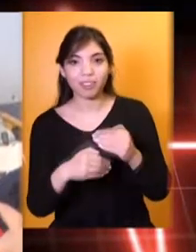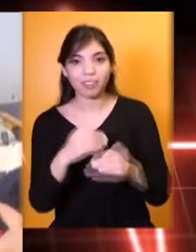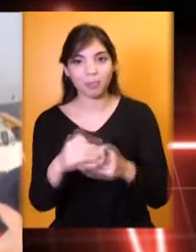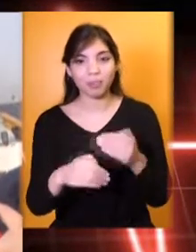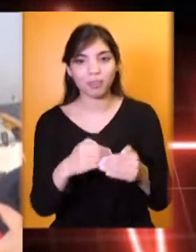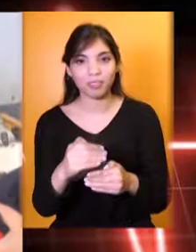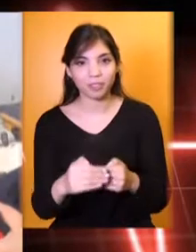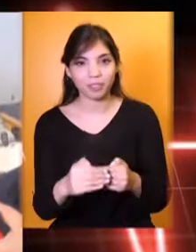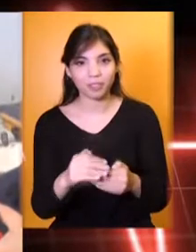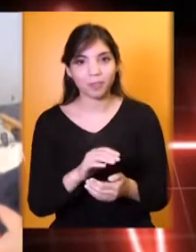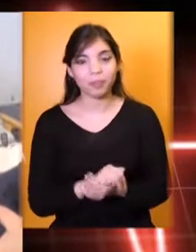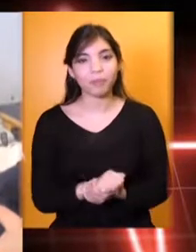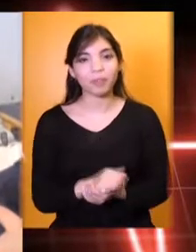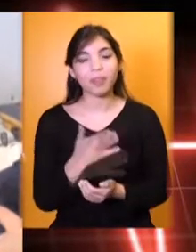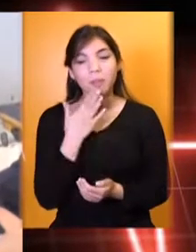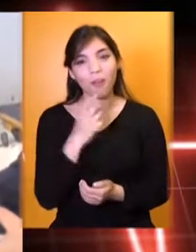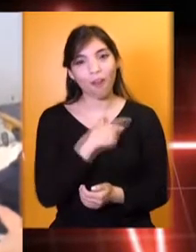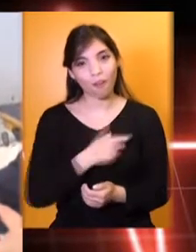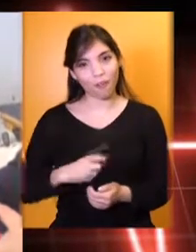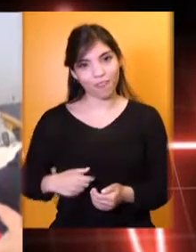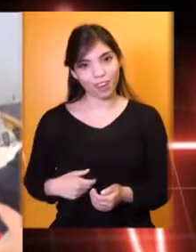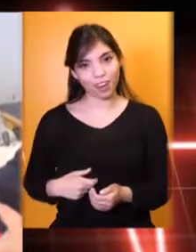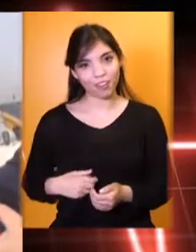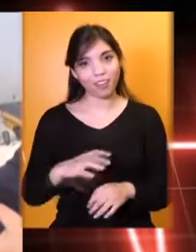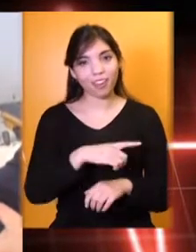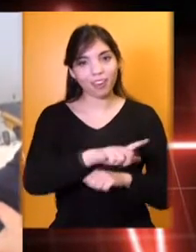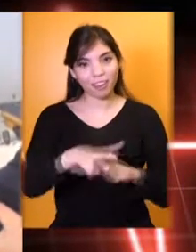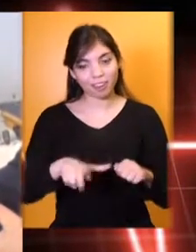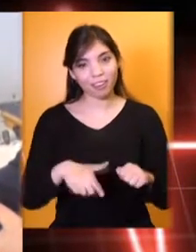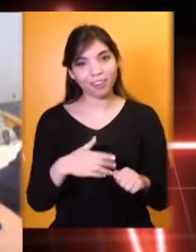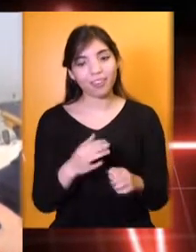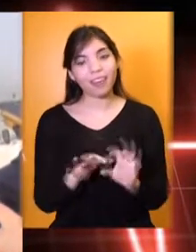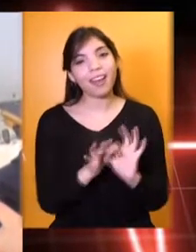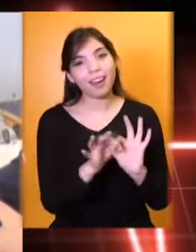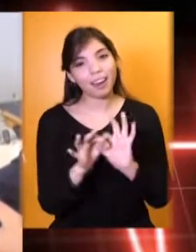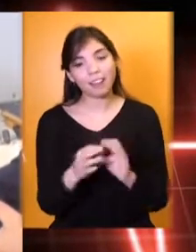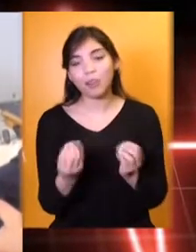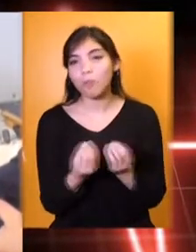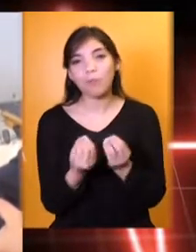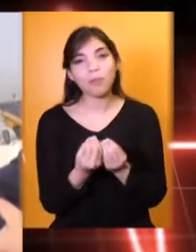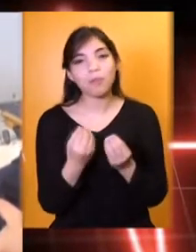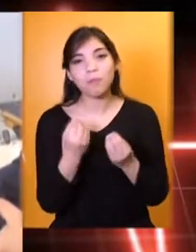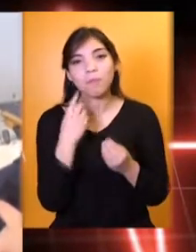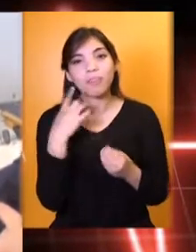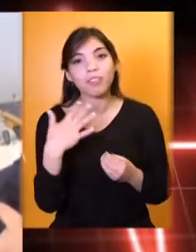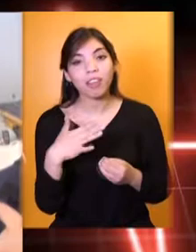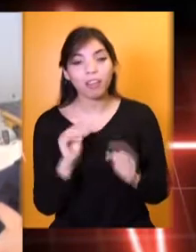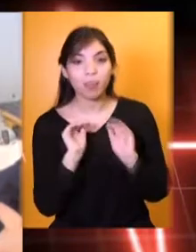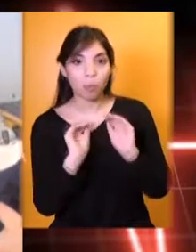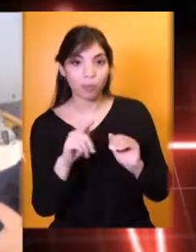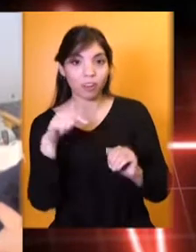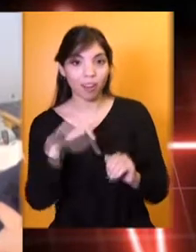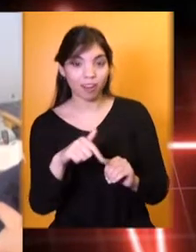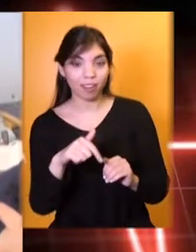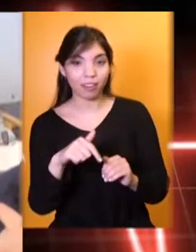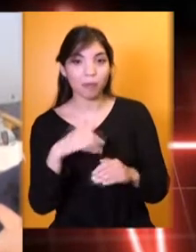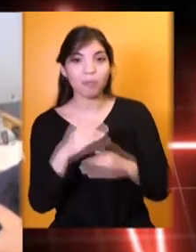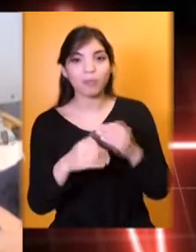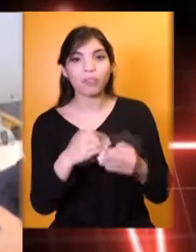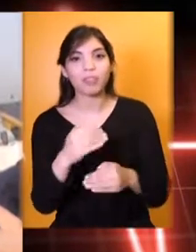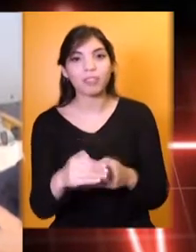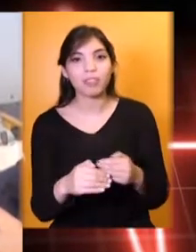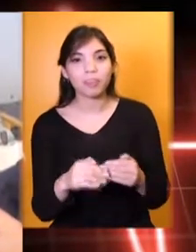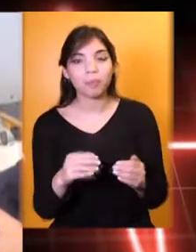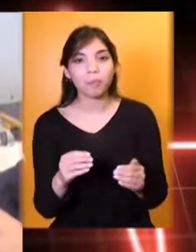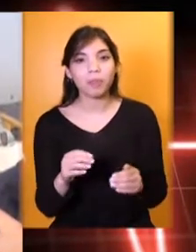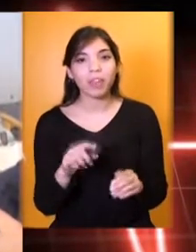Nacional de Pesca, Gobierno Regional, por supuesto. Así es que ha sido muy importante el apoyo de ellos en lograr esto. Este es un proceso